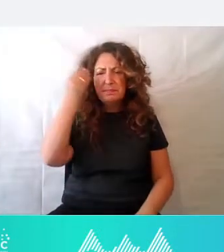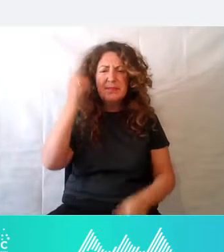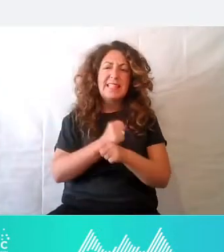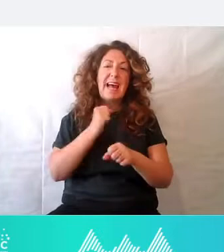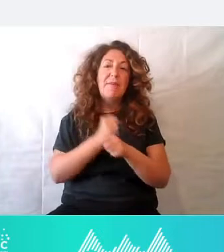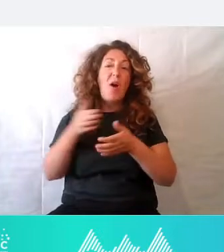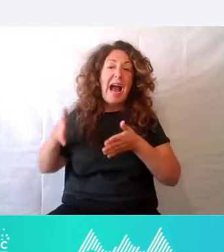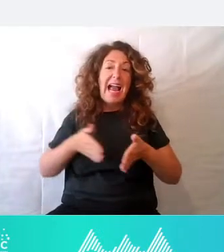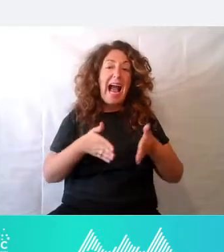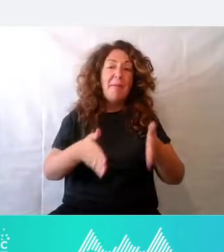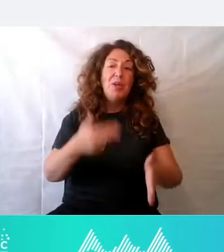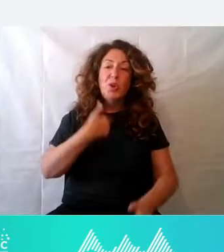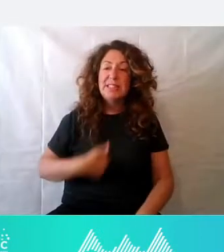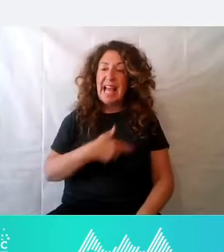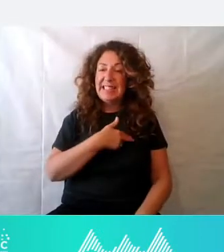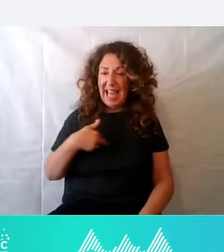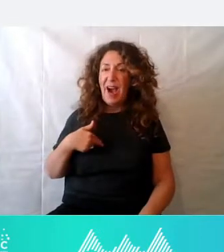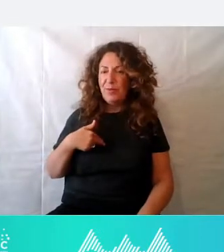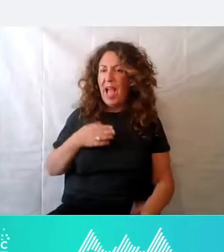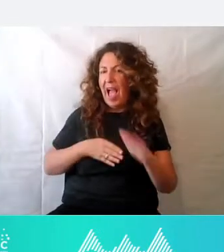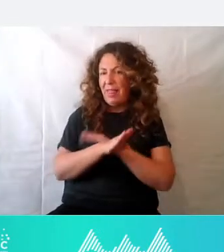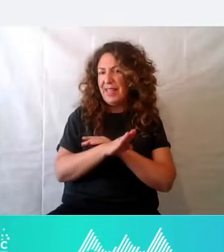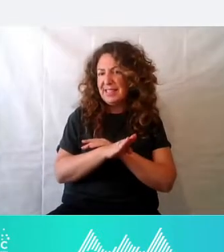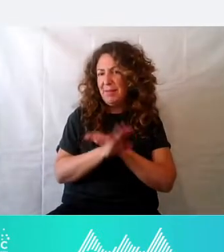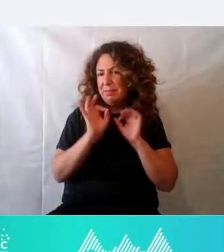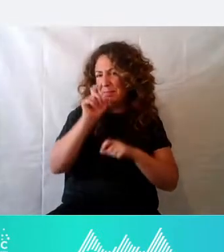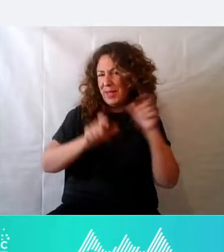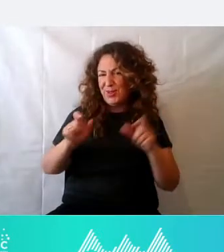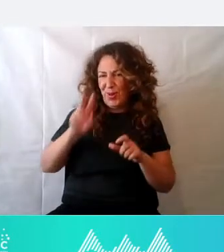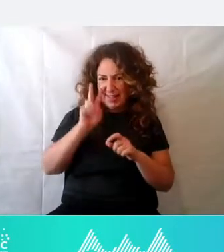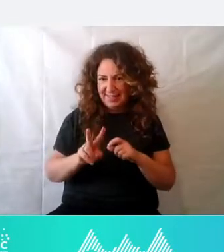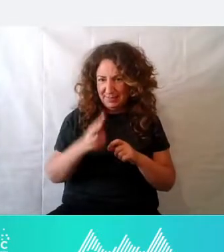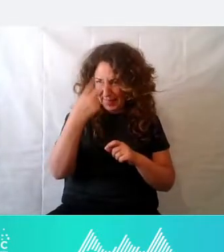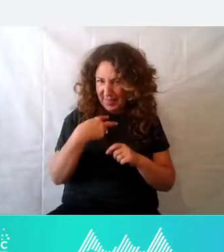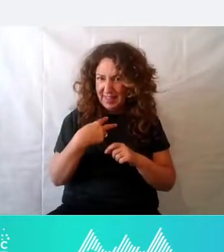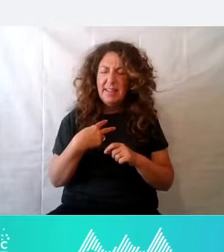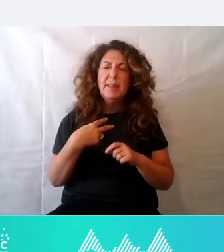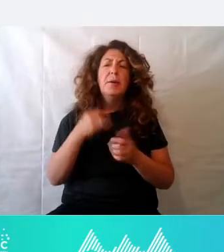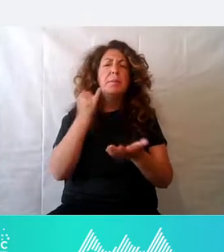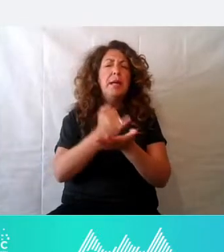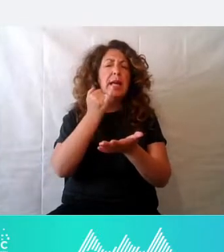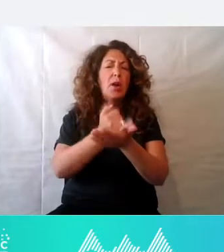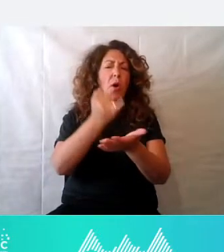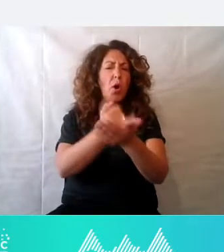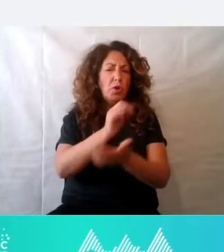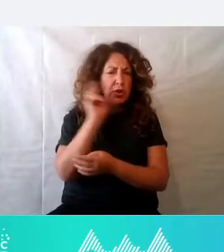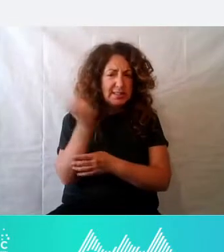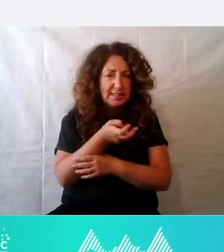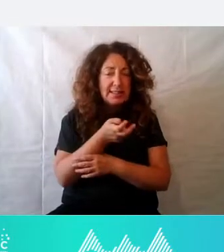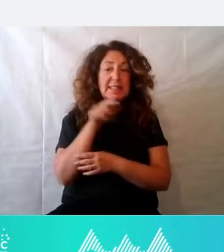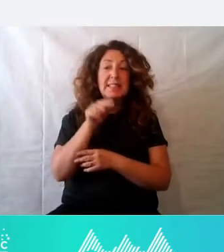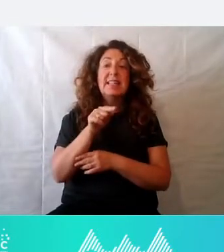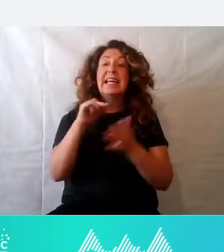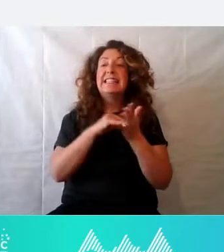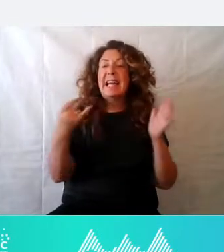o accesible a personas con discapacidad visual es un proyecto en el que hemos hecho diferentes pilotos y donde estamos aplicando dos tecnologías